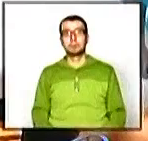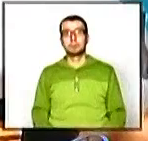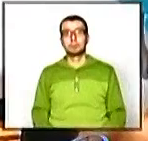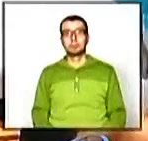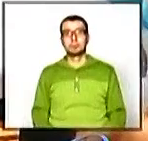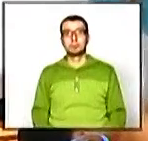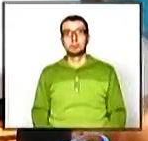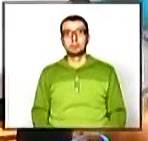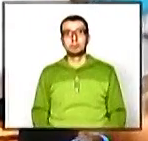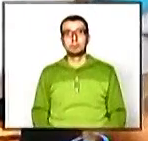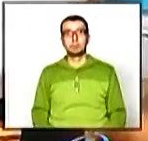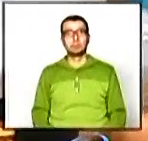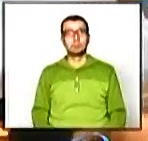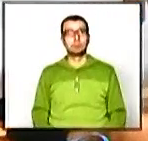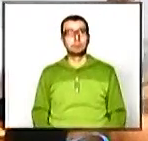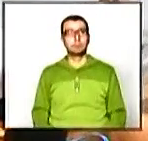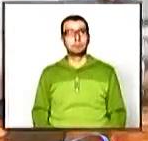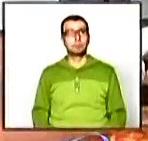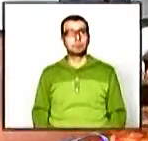Vamos para el otro lado.